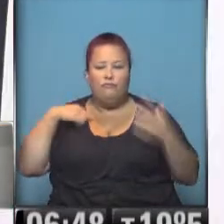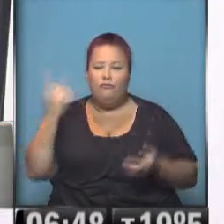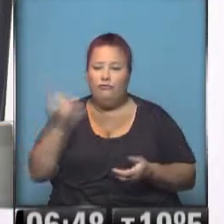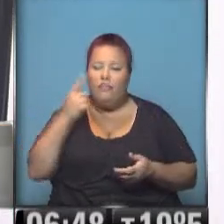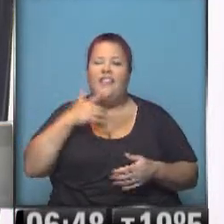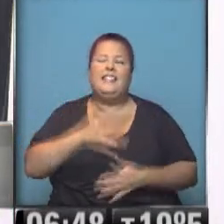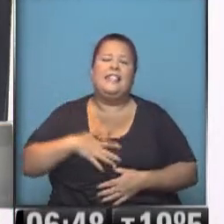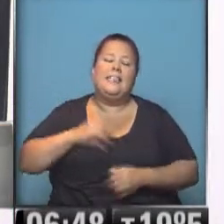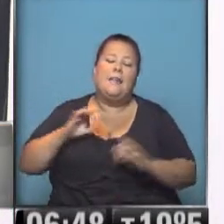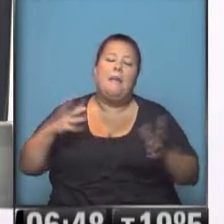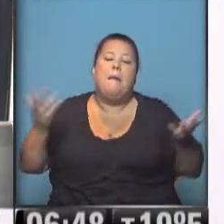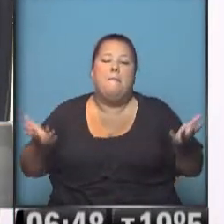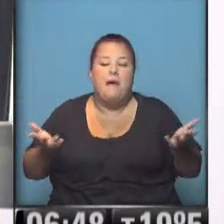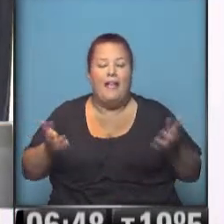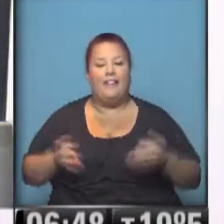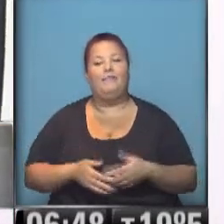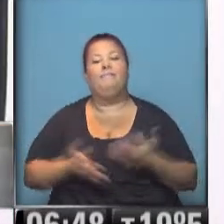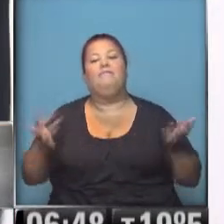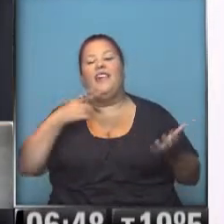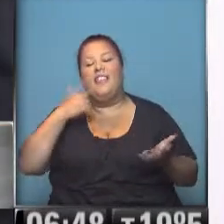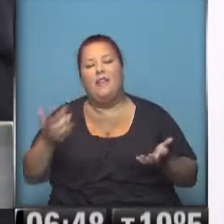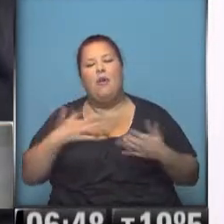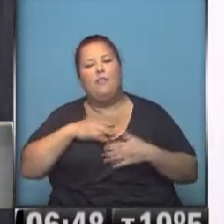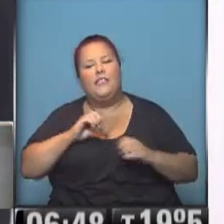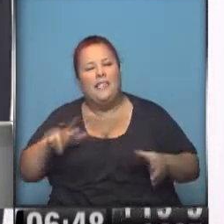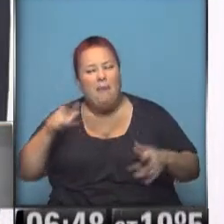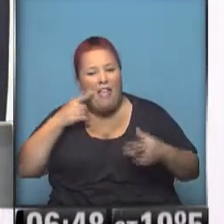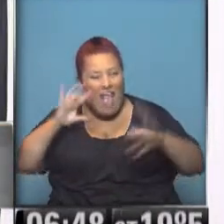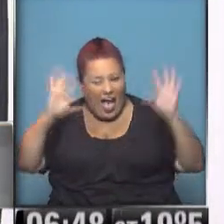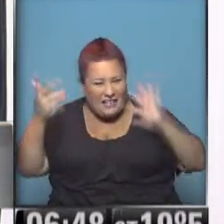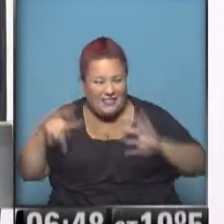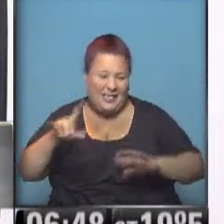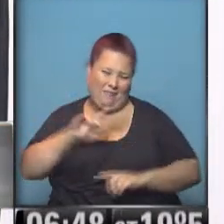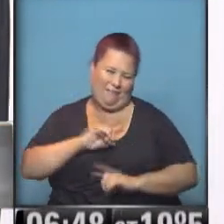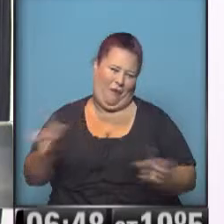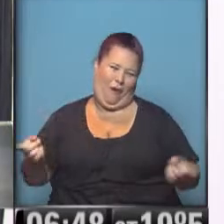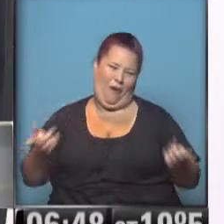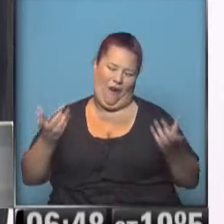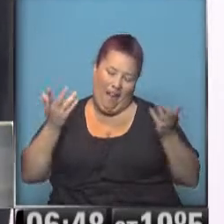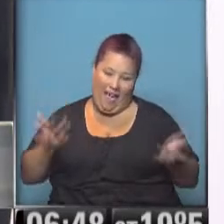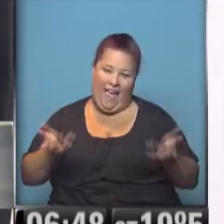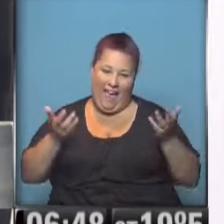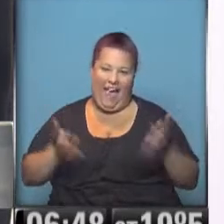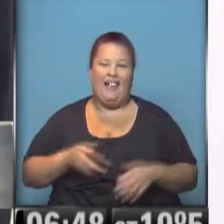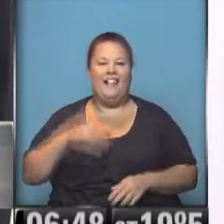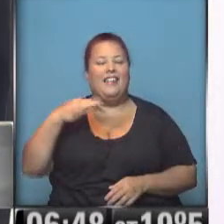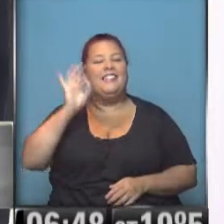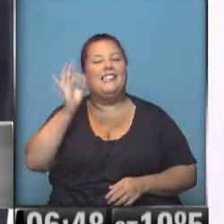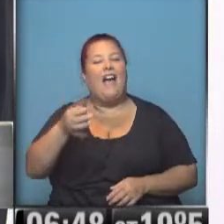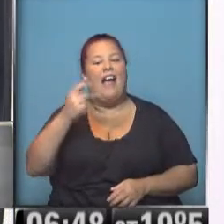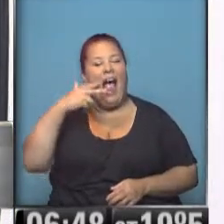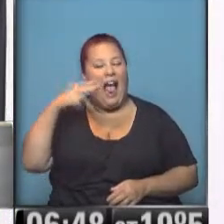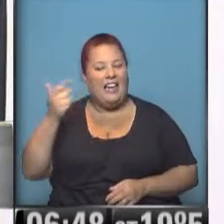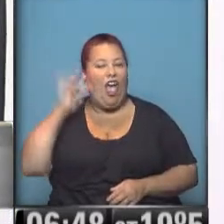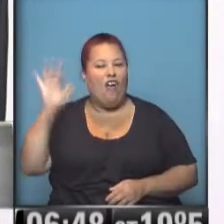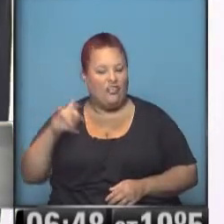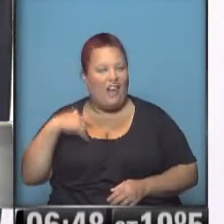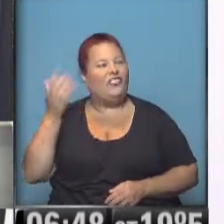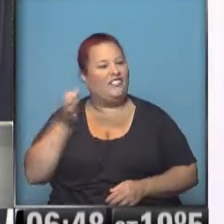que se sentía mal, pero... Sí, eso dijo. ¿Cómo te vas a sentir mal con ese día? Imposible. Imposible, claro. Sabelo, Karina González. Lo